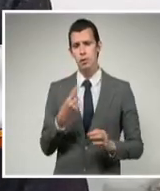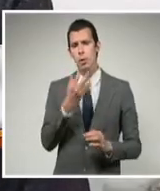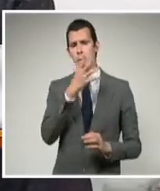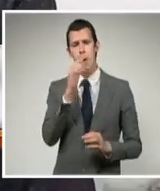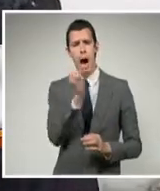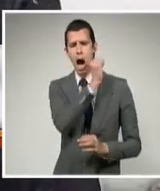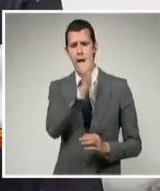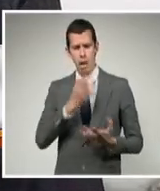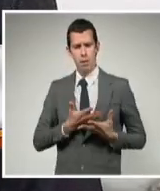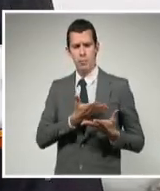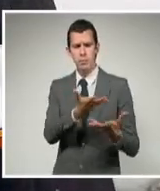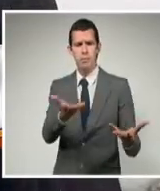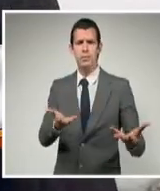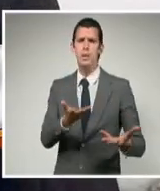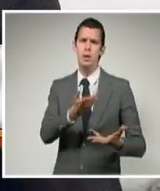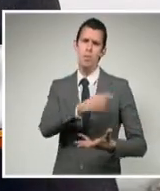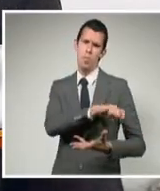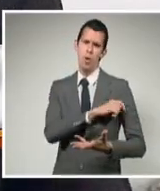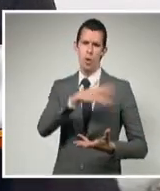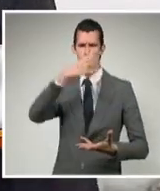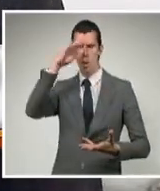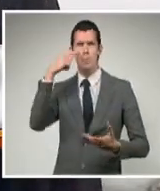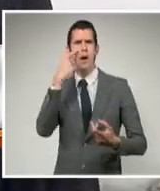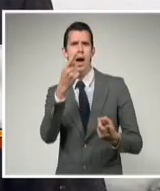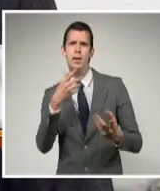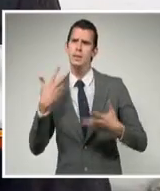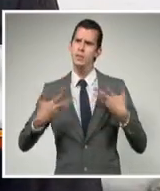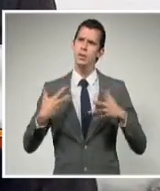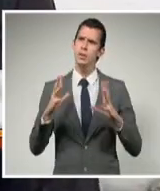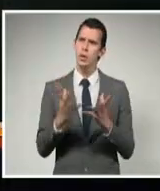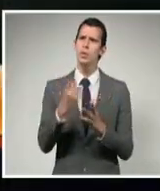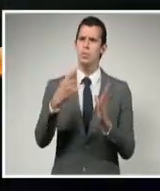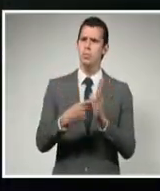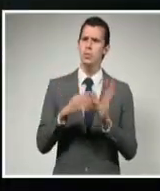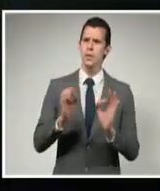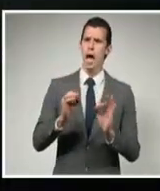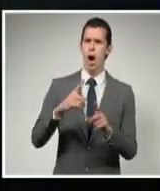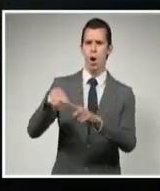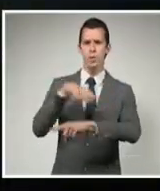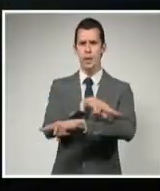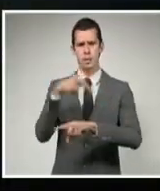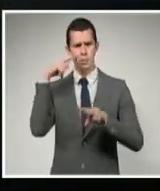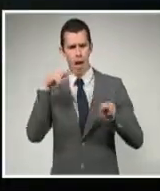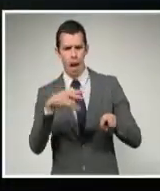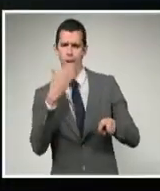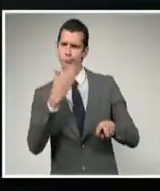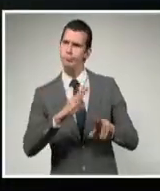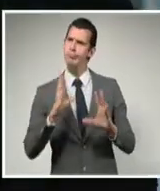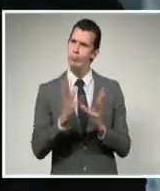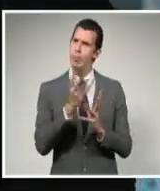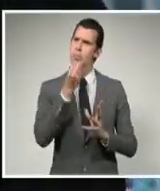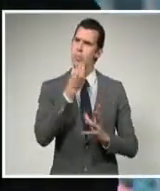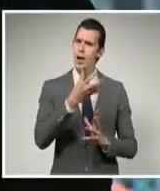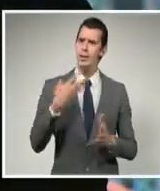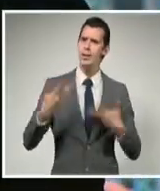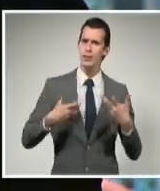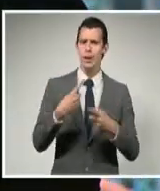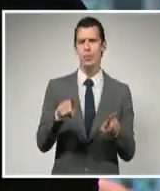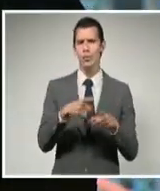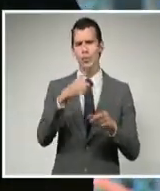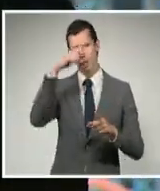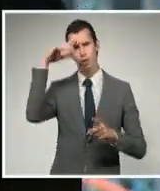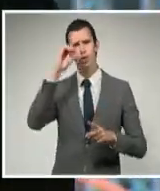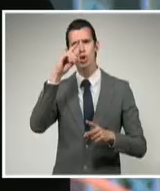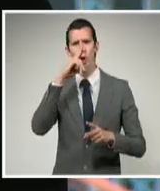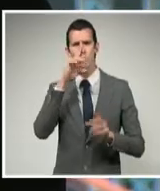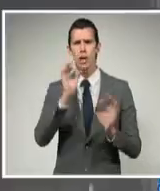a internacionalizar, ¿no? Y formar parte de eso es un orgullo, ¿verdad? Muy contento. A pesar de la actual situación epidemiológica, se trabaja bajo